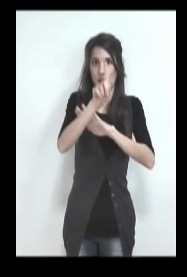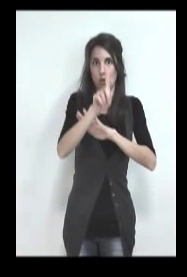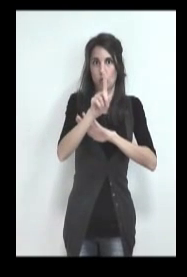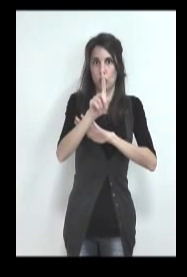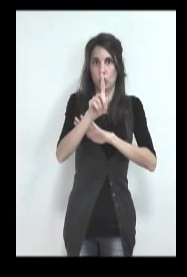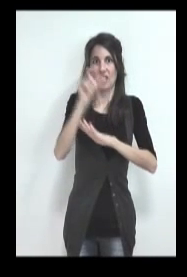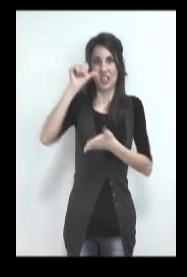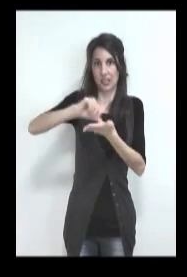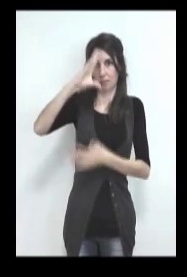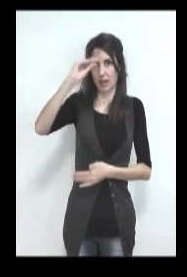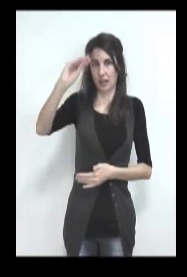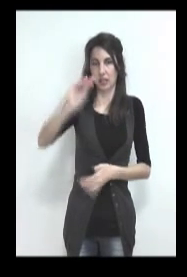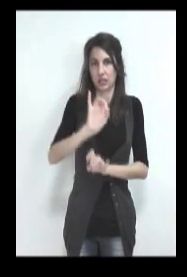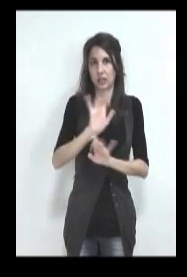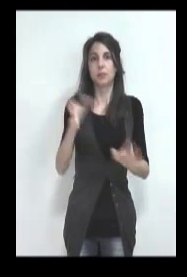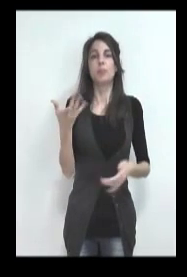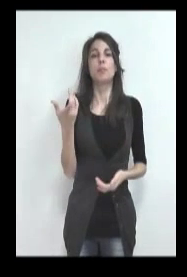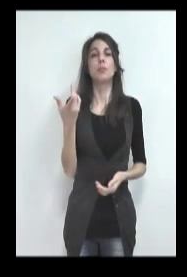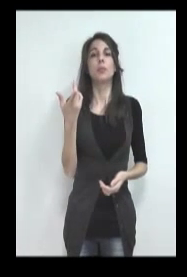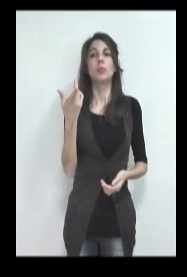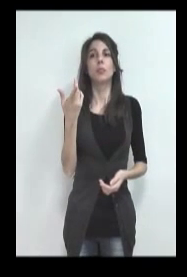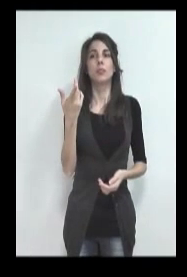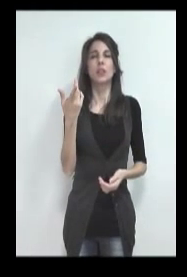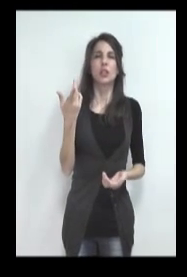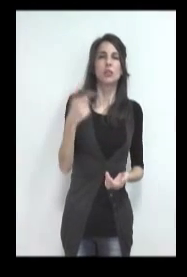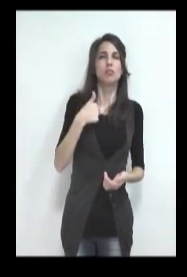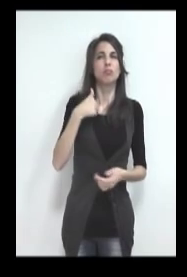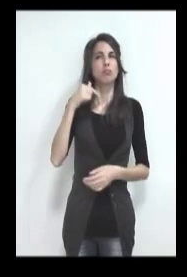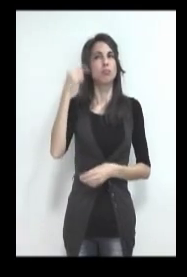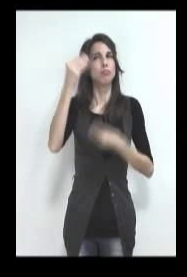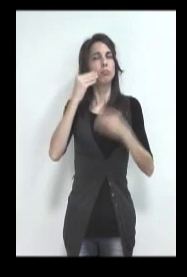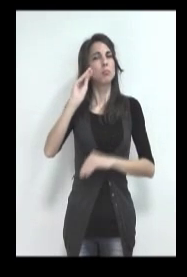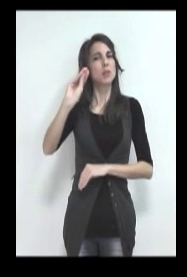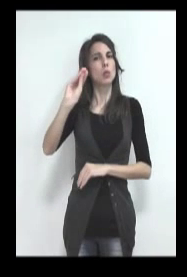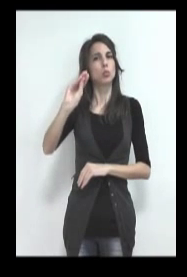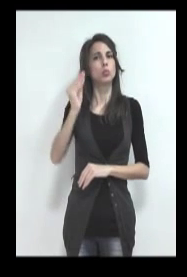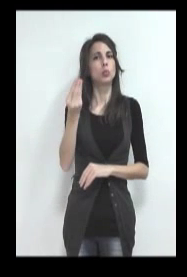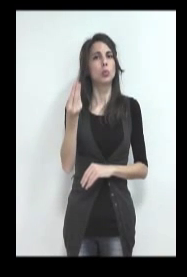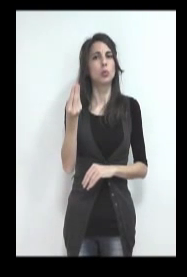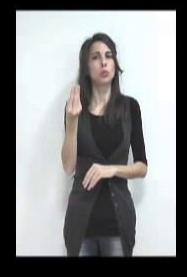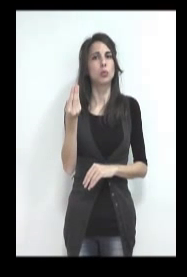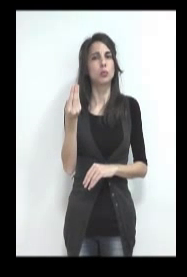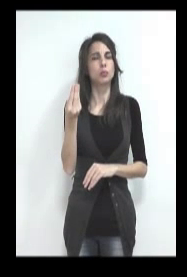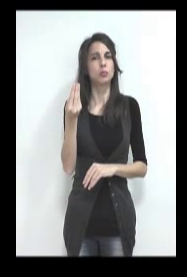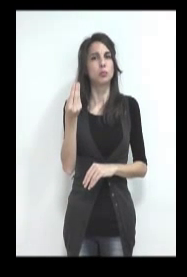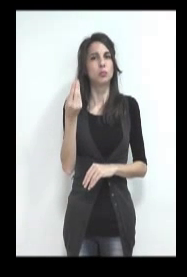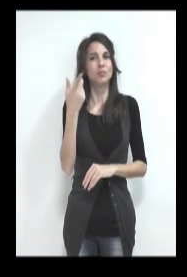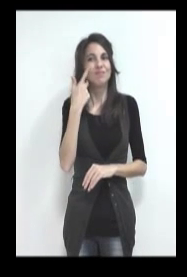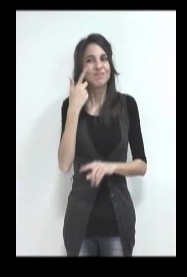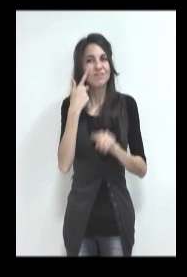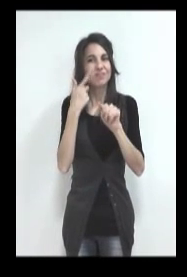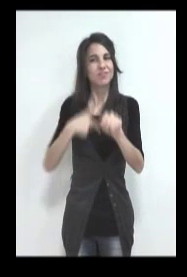las Smart Cities, y hasta qué punto esto sí que va a tener